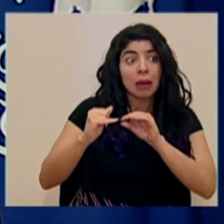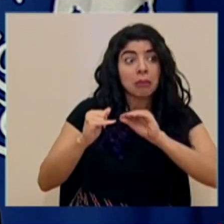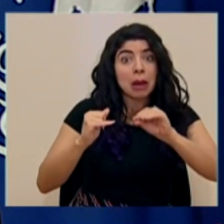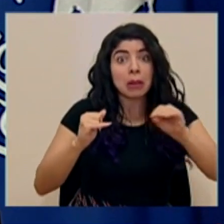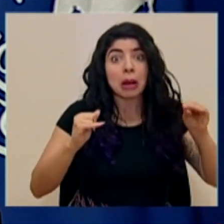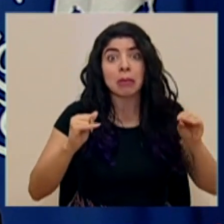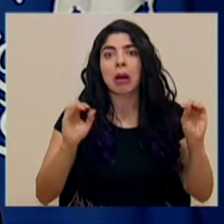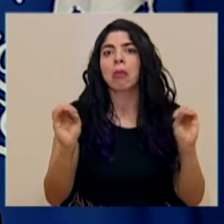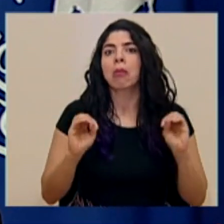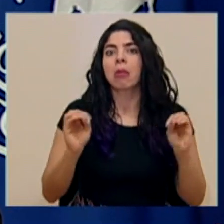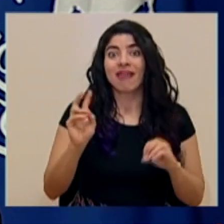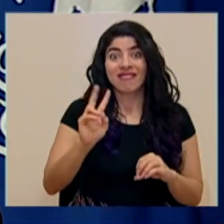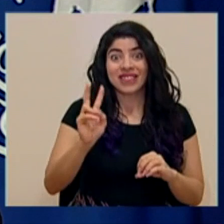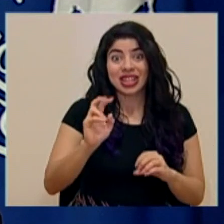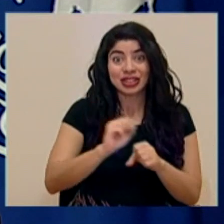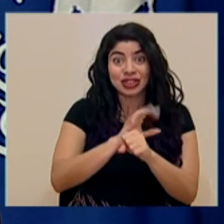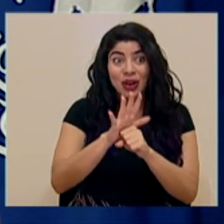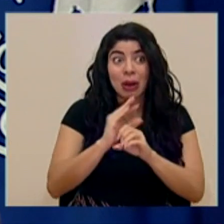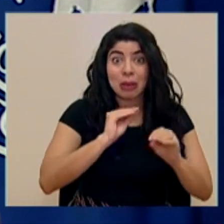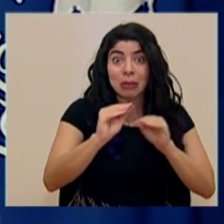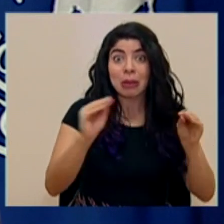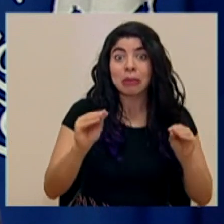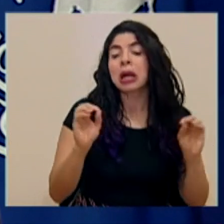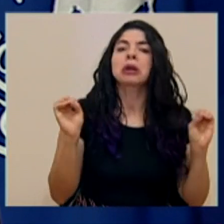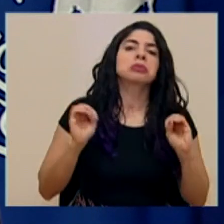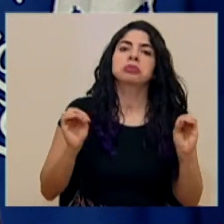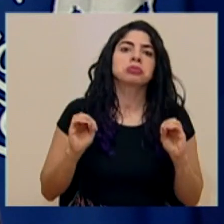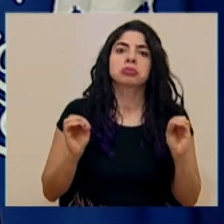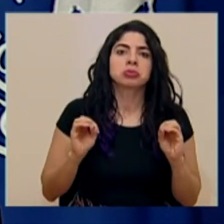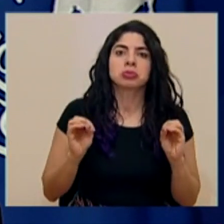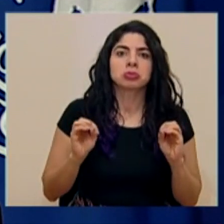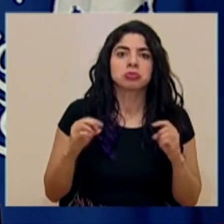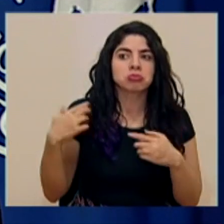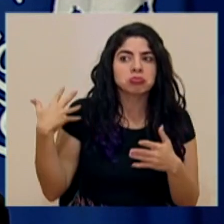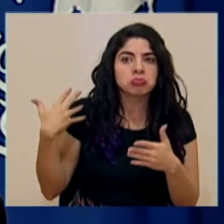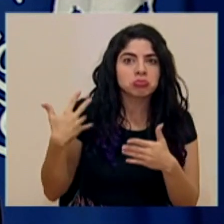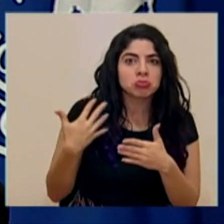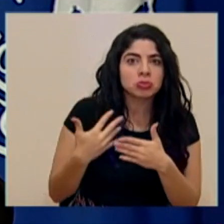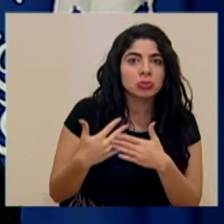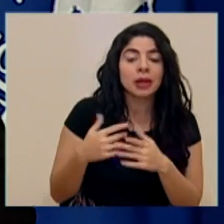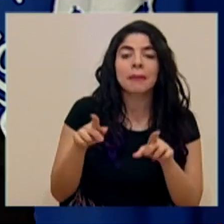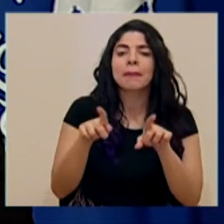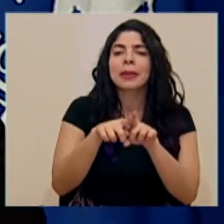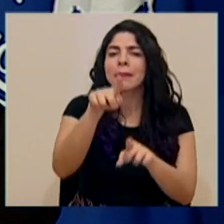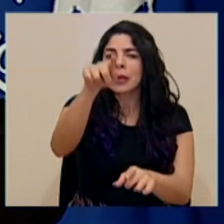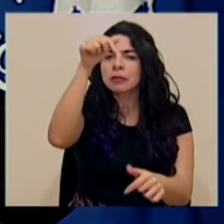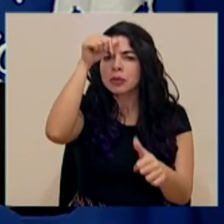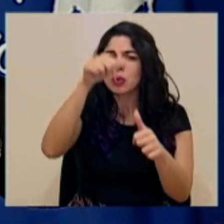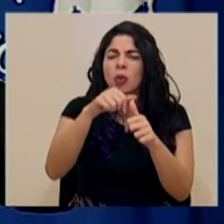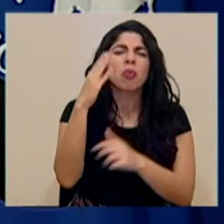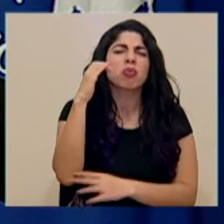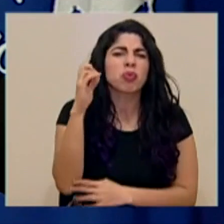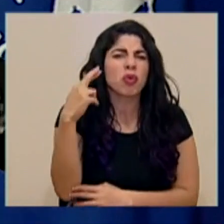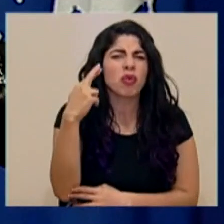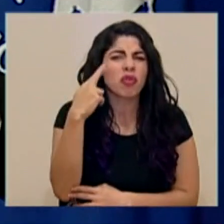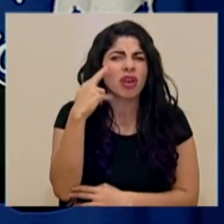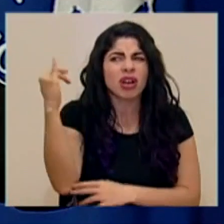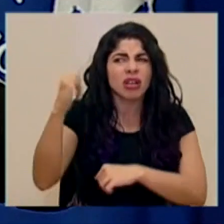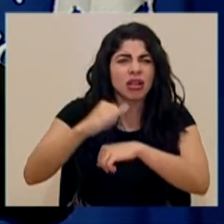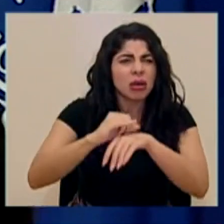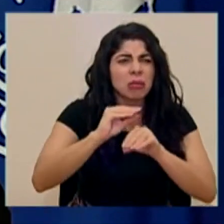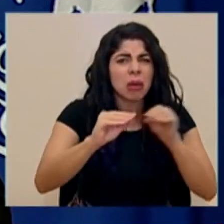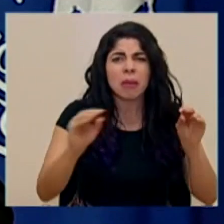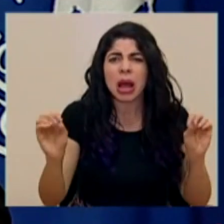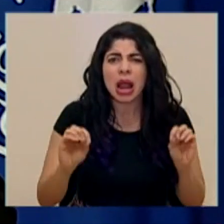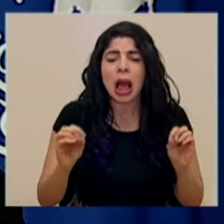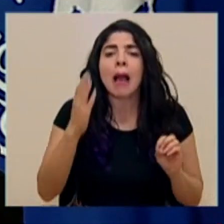contagio del virus COVID-19 y recordemos que eso es producto de unos procesos